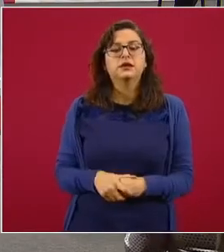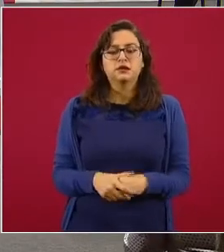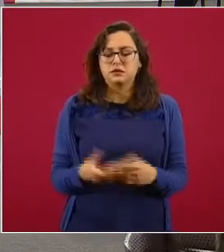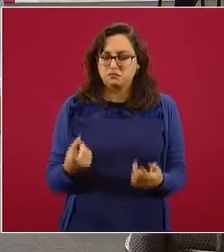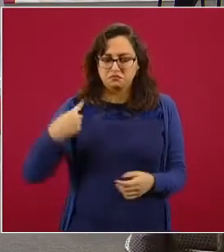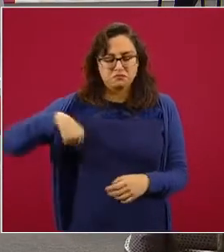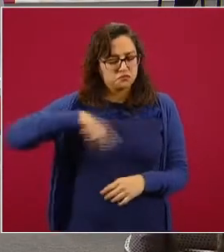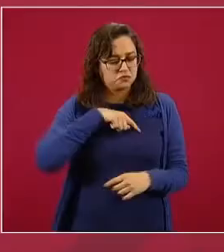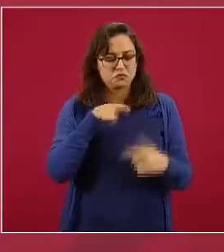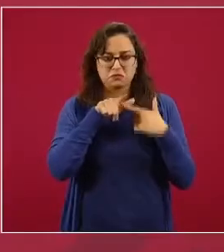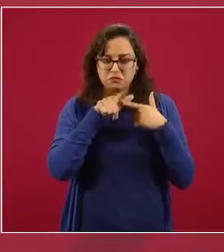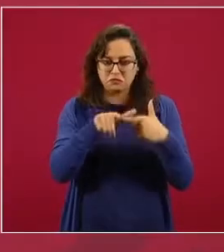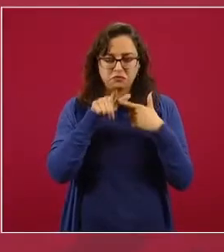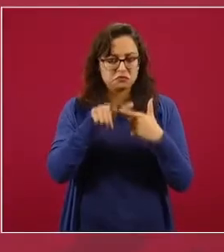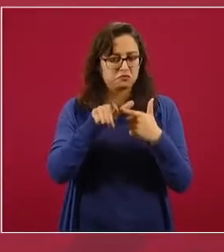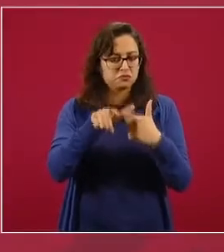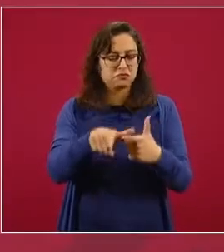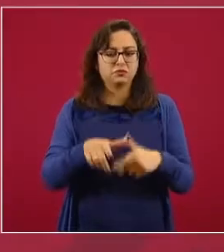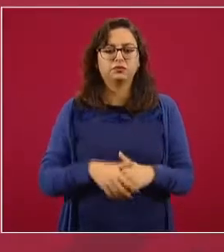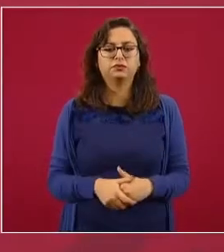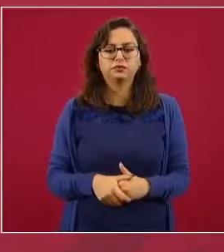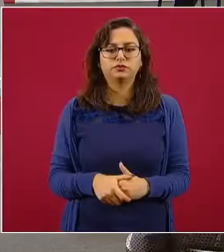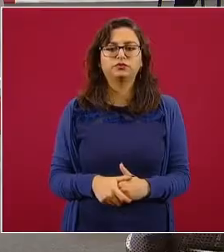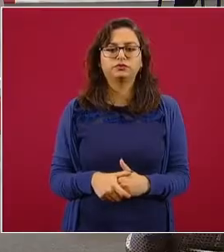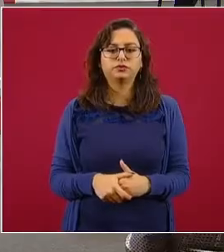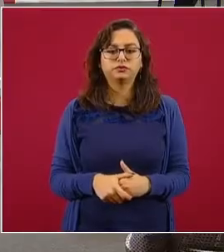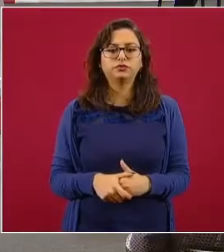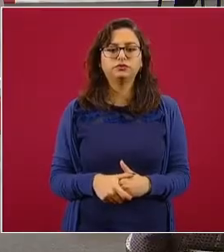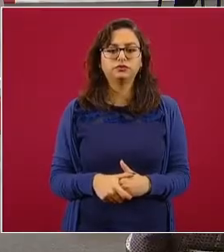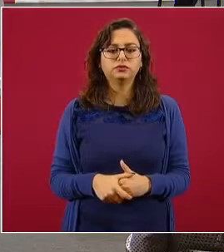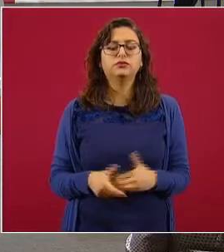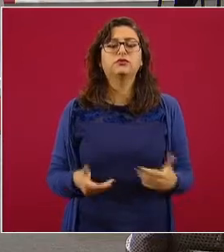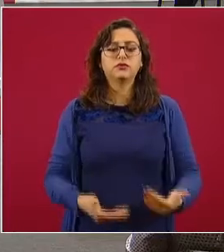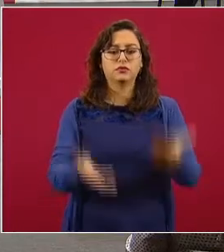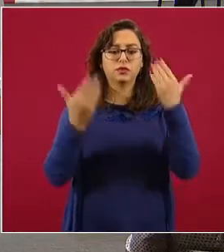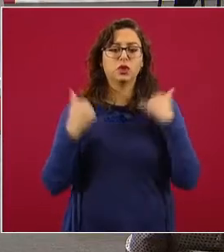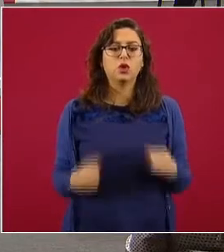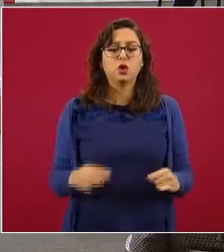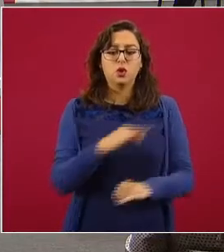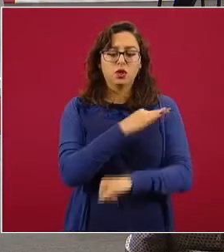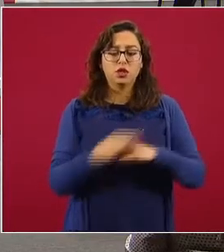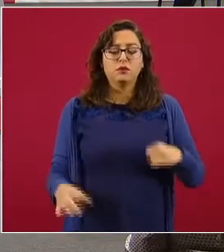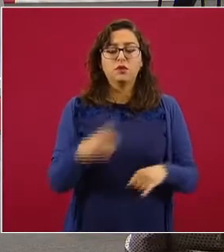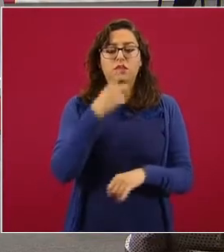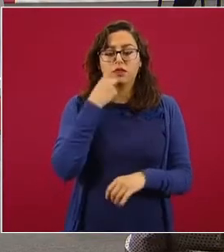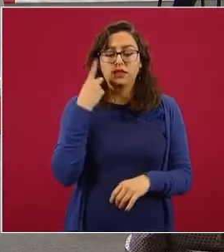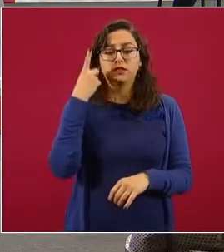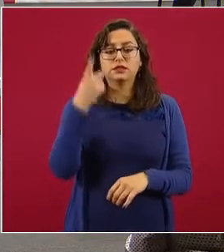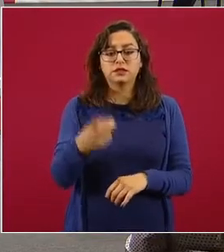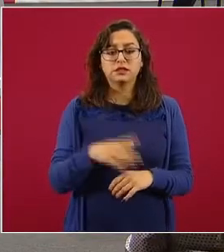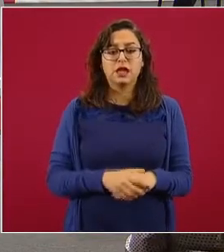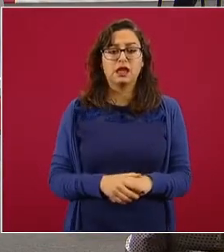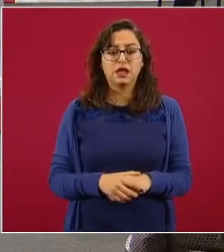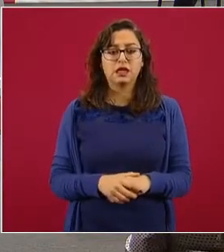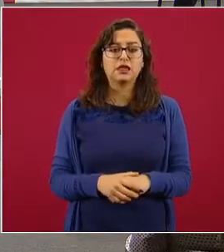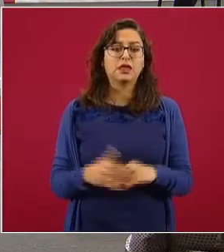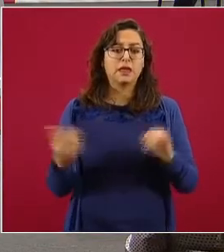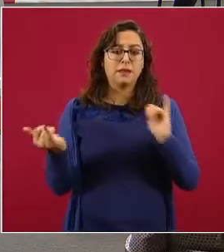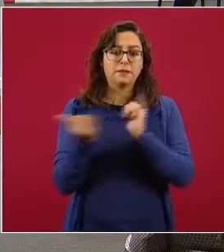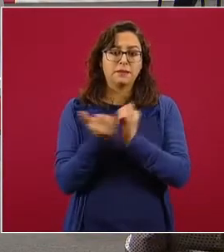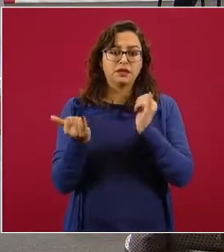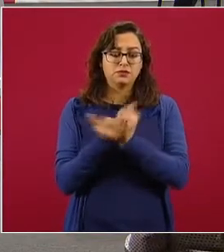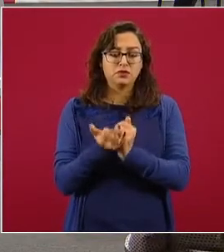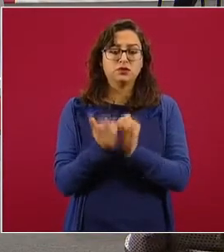posible para poderlo extender. La siguiente, por favor. Y finalmente, actualizarles la ventanilla de la salud, pues ya tenemos ese